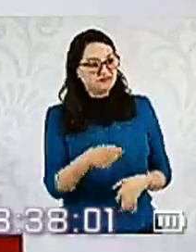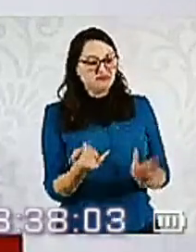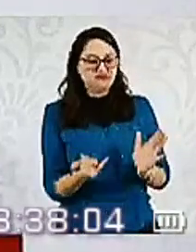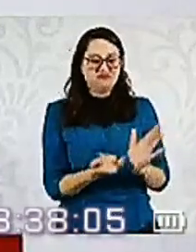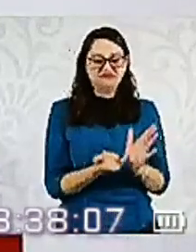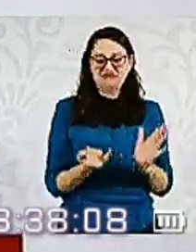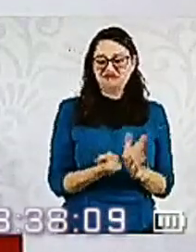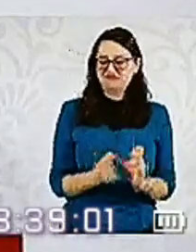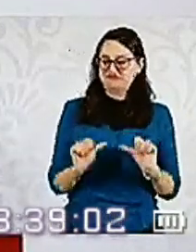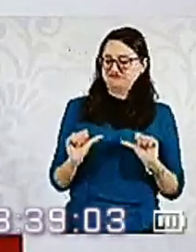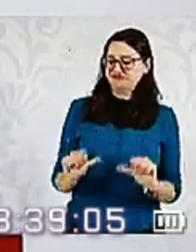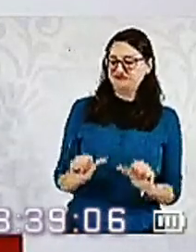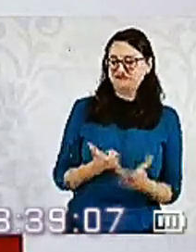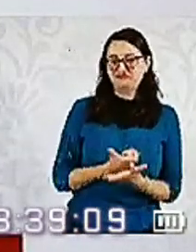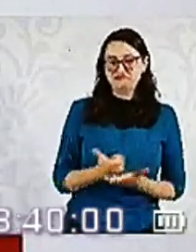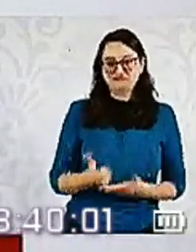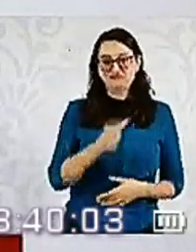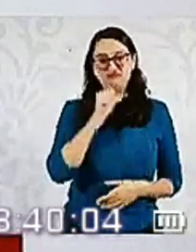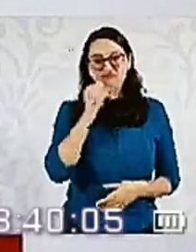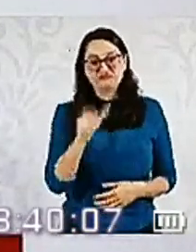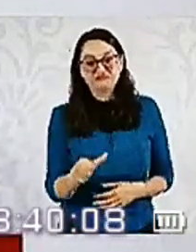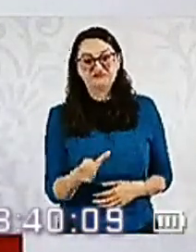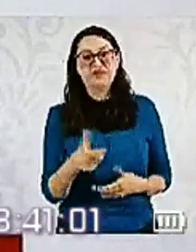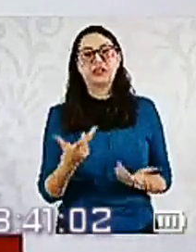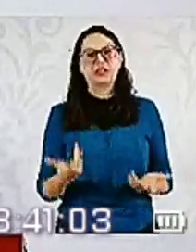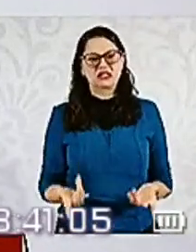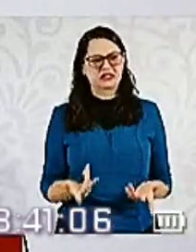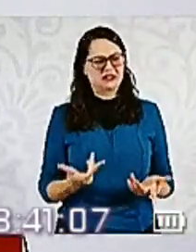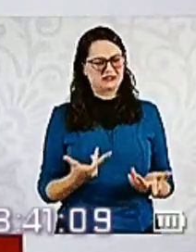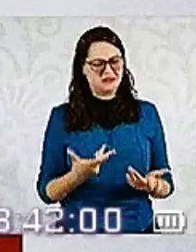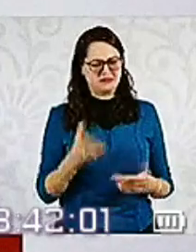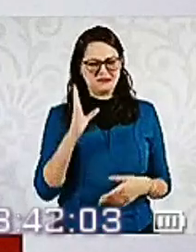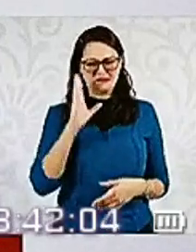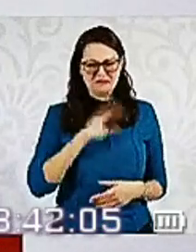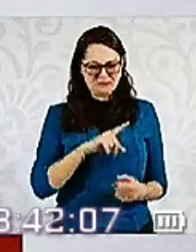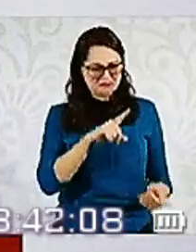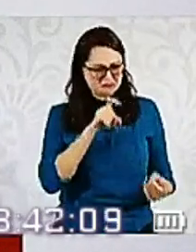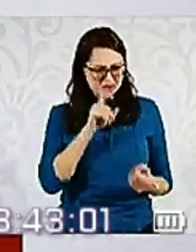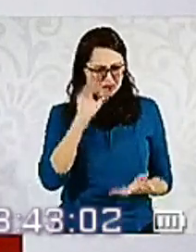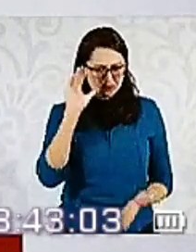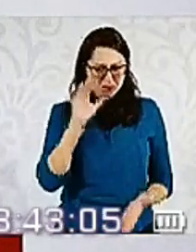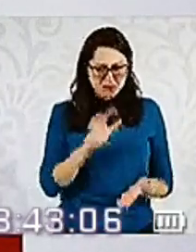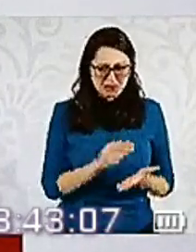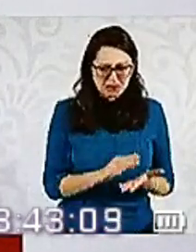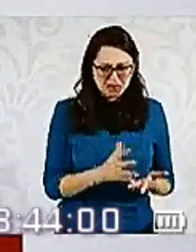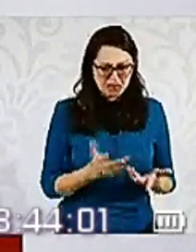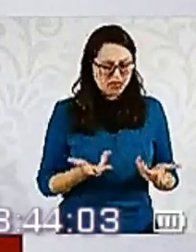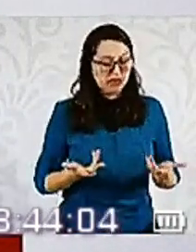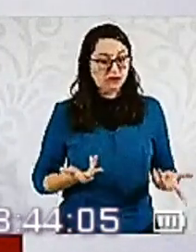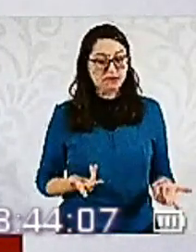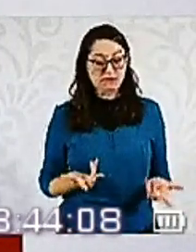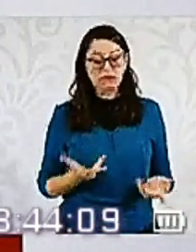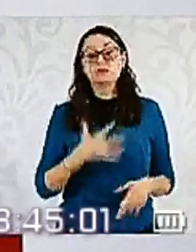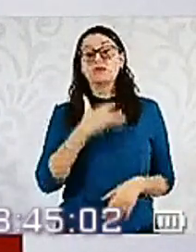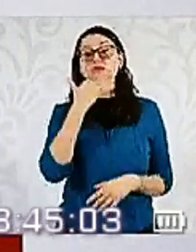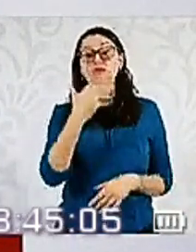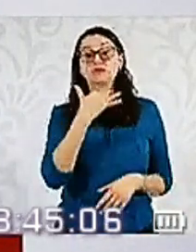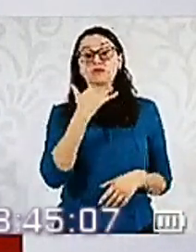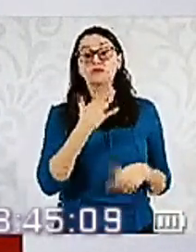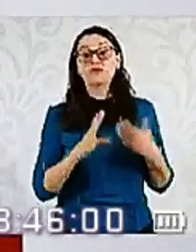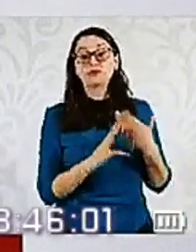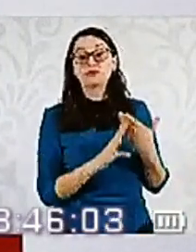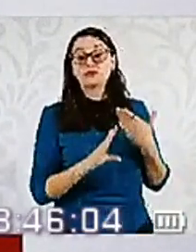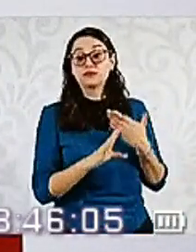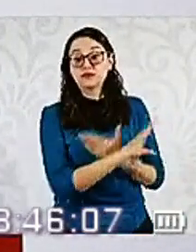a modo, tenemos contrabando, la recaudación baja. En cambio, cuando se combate la